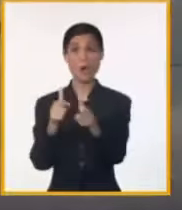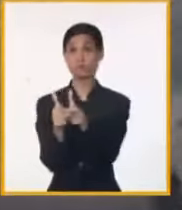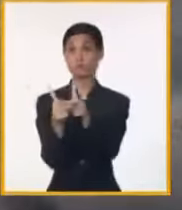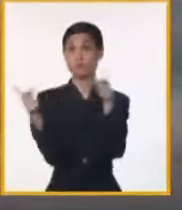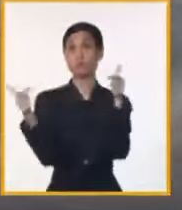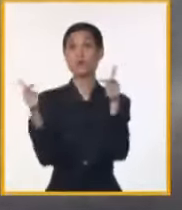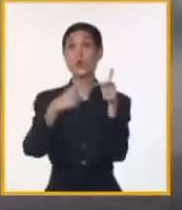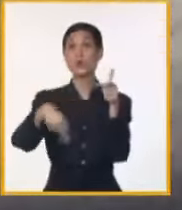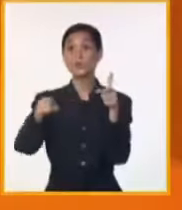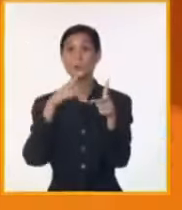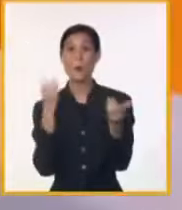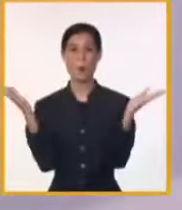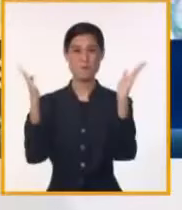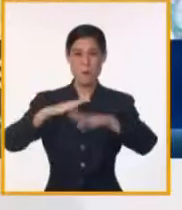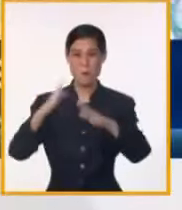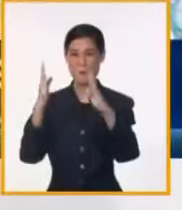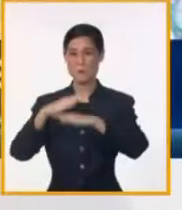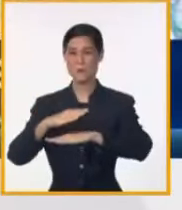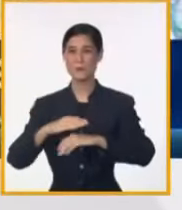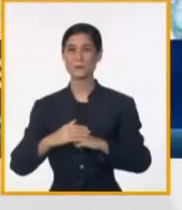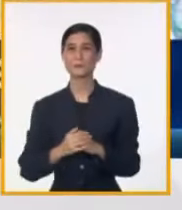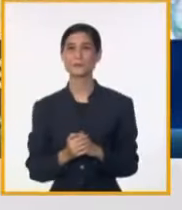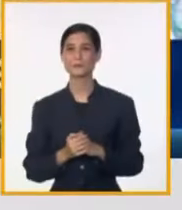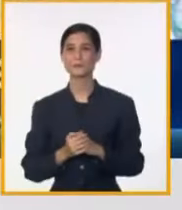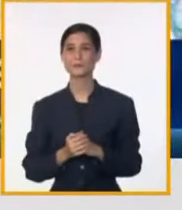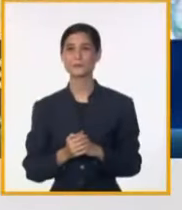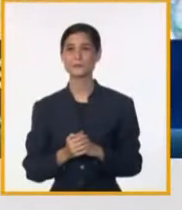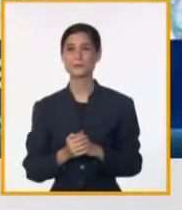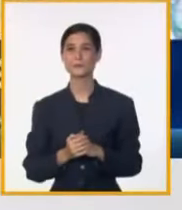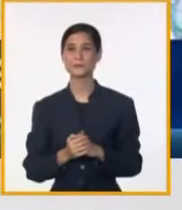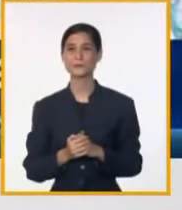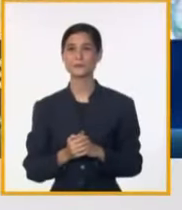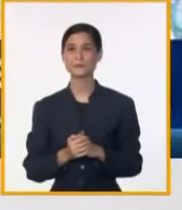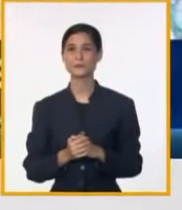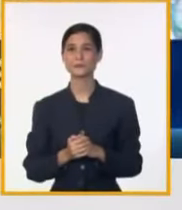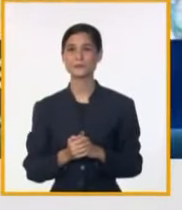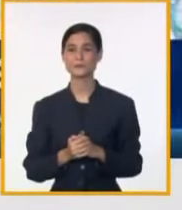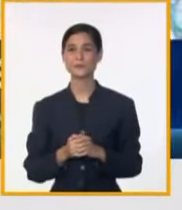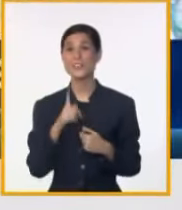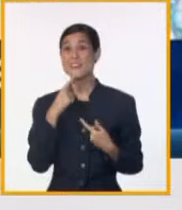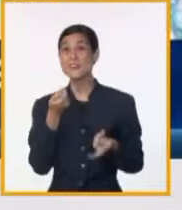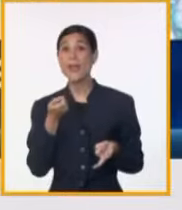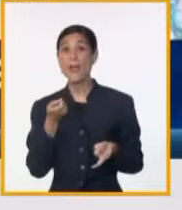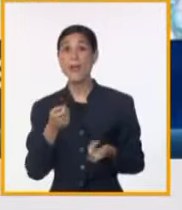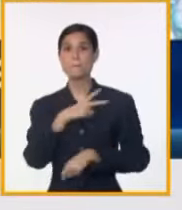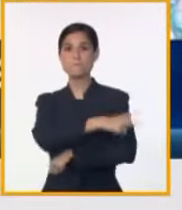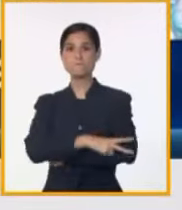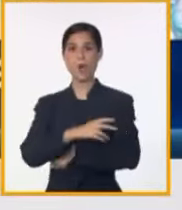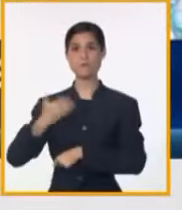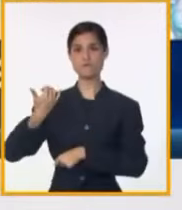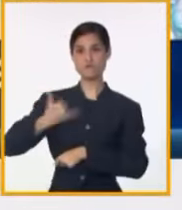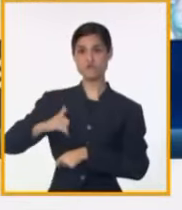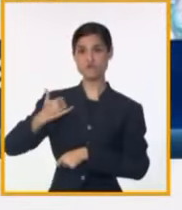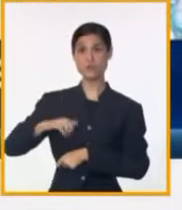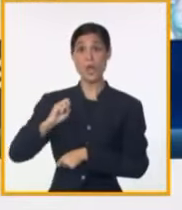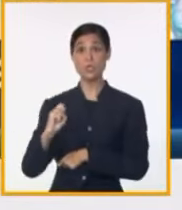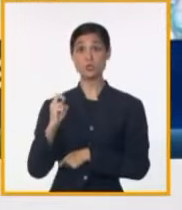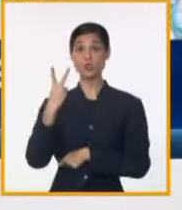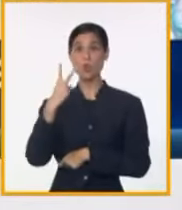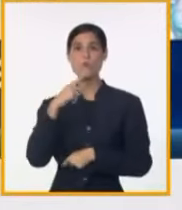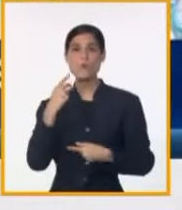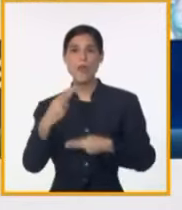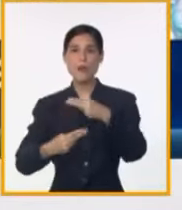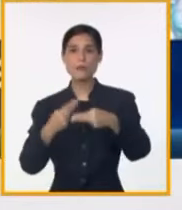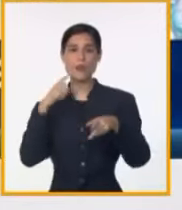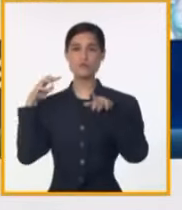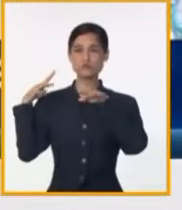una sucesión de escombros multitudinaria marcha en Argentina es la segunda que se hace eh